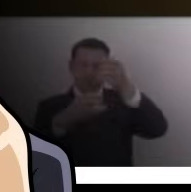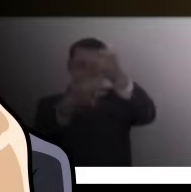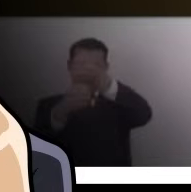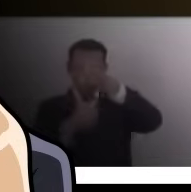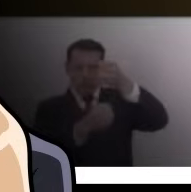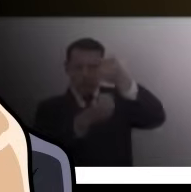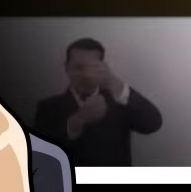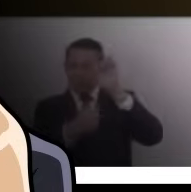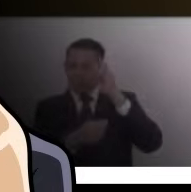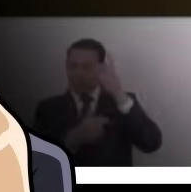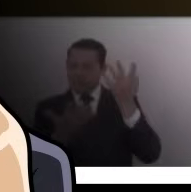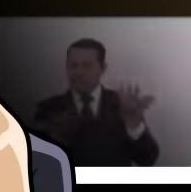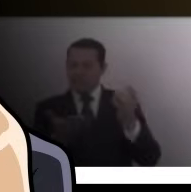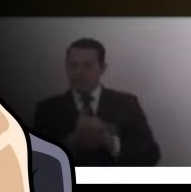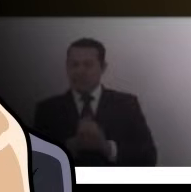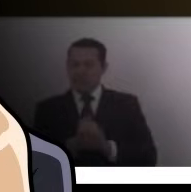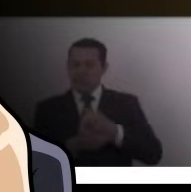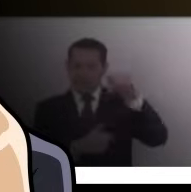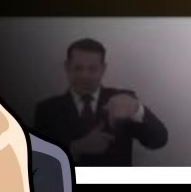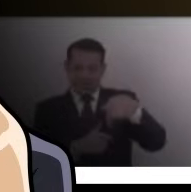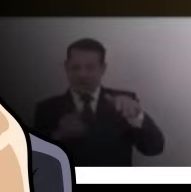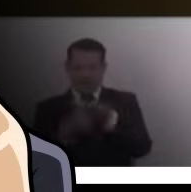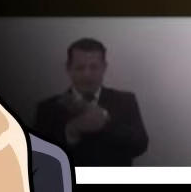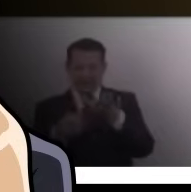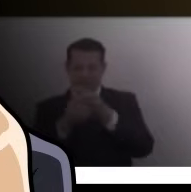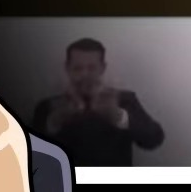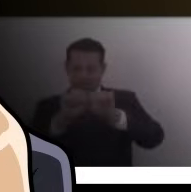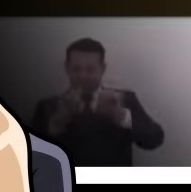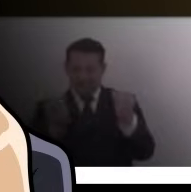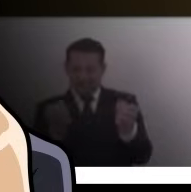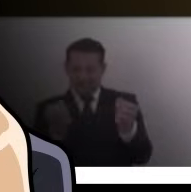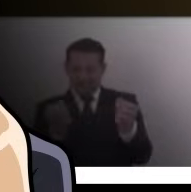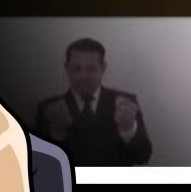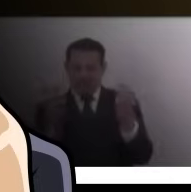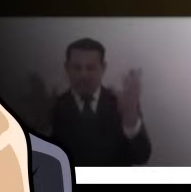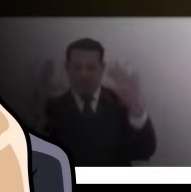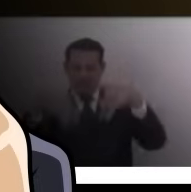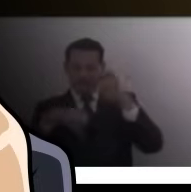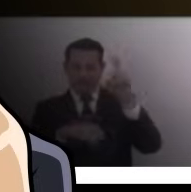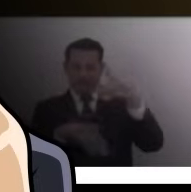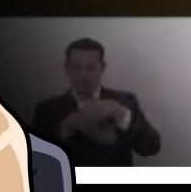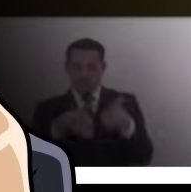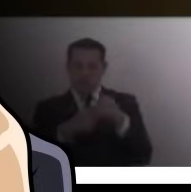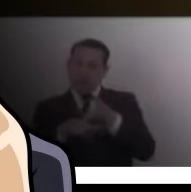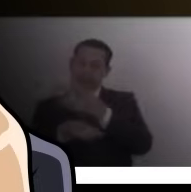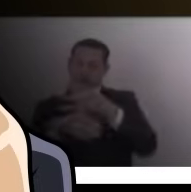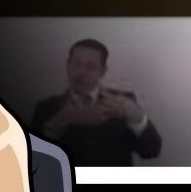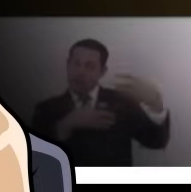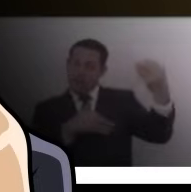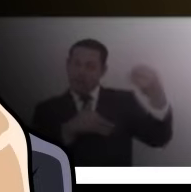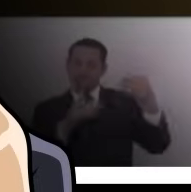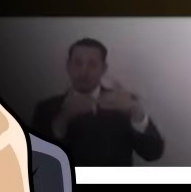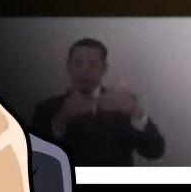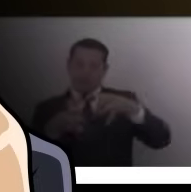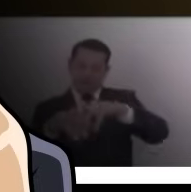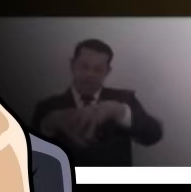burdeles, literalmente. Estaban completamente destrozadas. Algunos exdiputados, antes de irse,